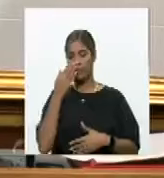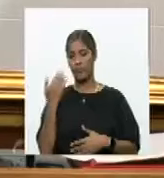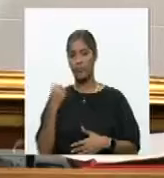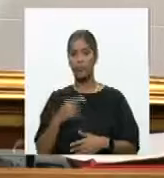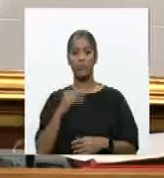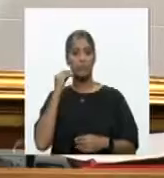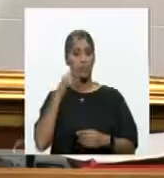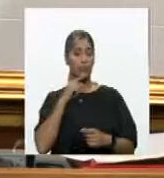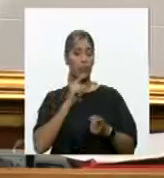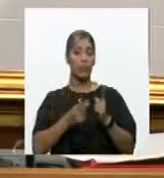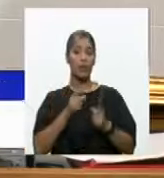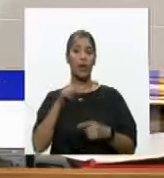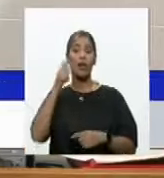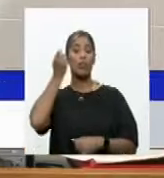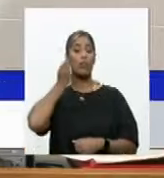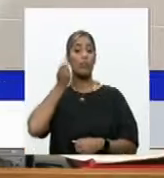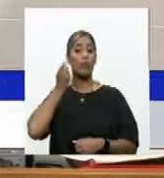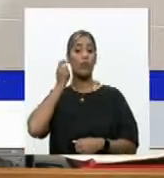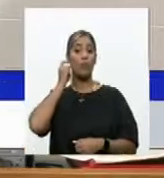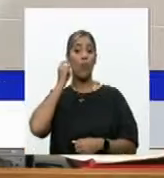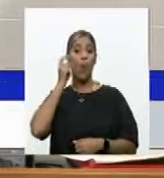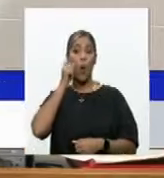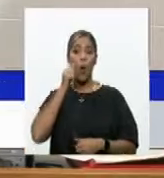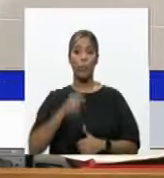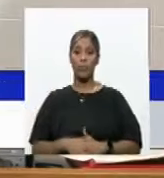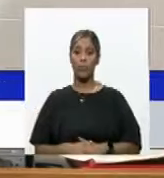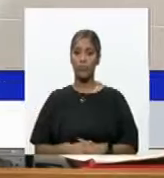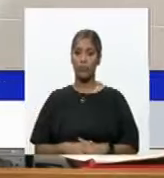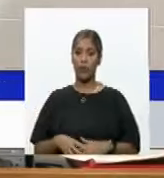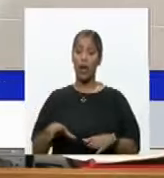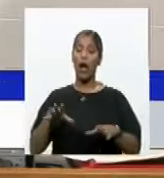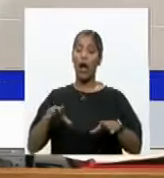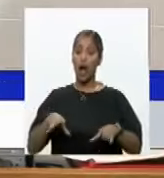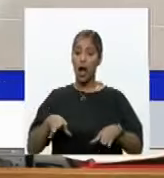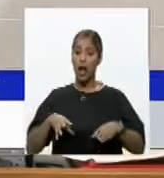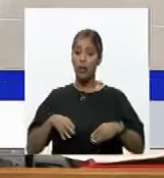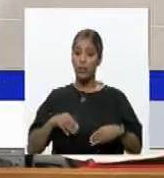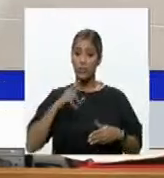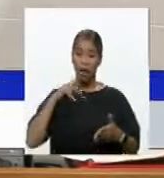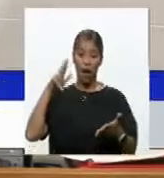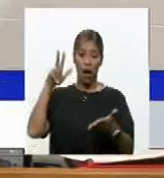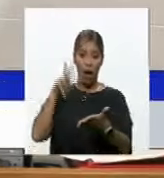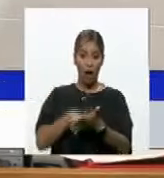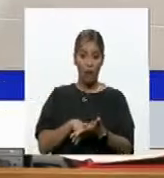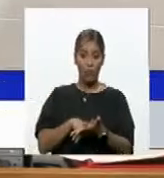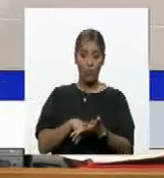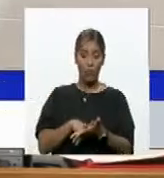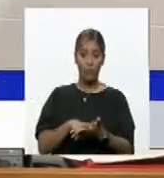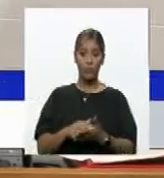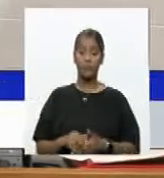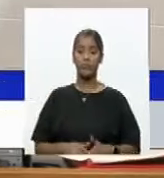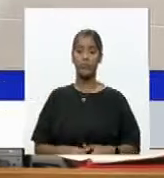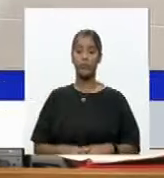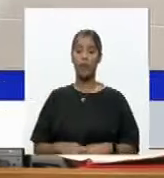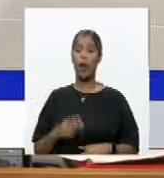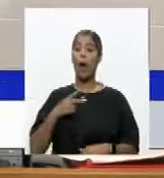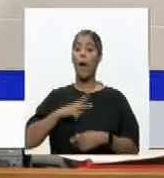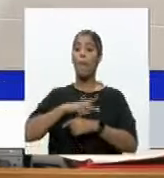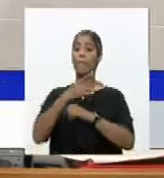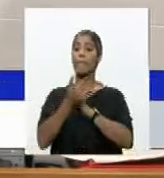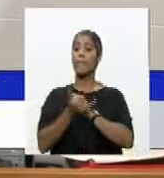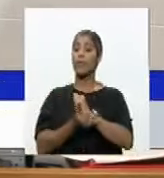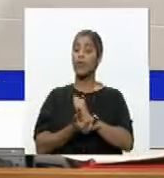consideración, las honorables diputadas y los honorables diputados que estén a favor de aprobar el proyecto de